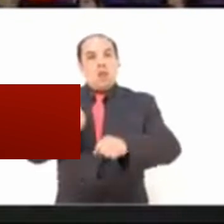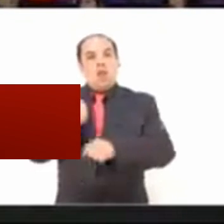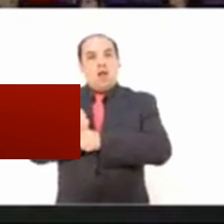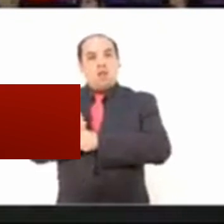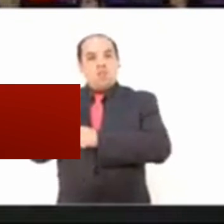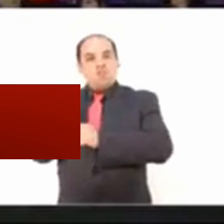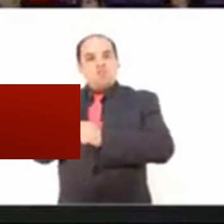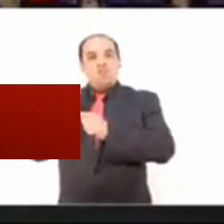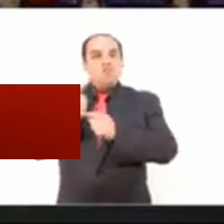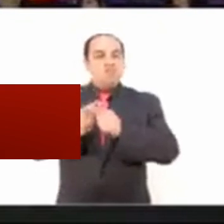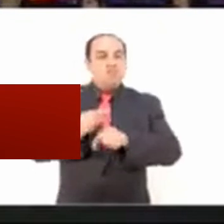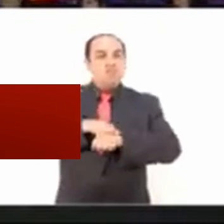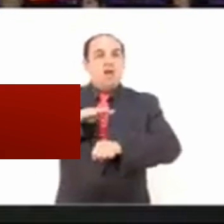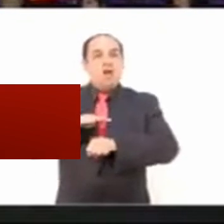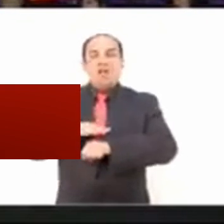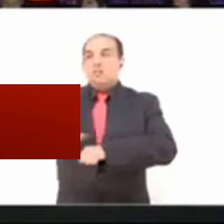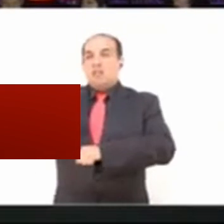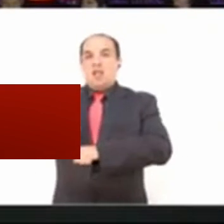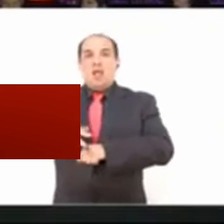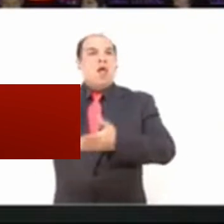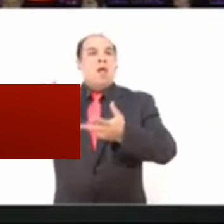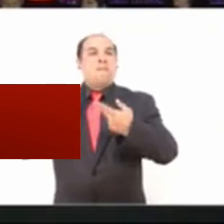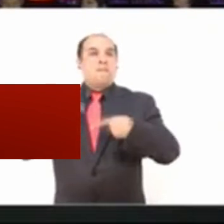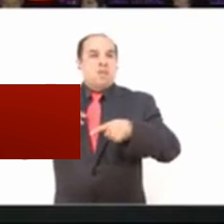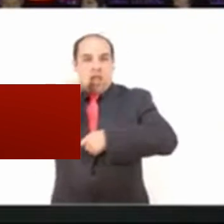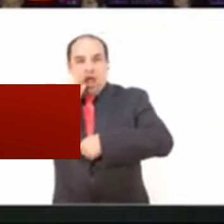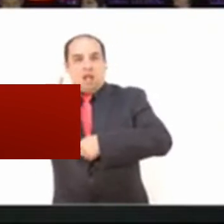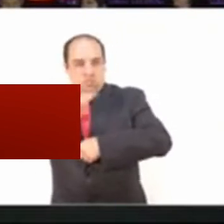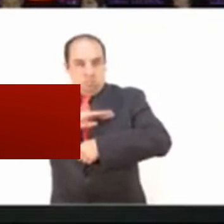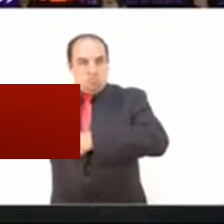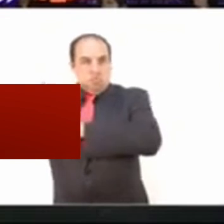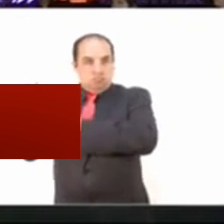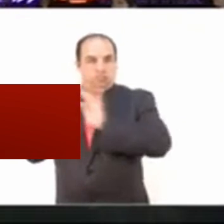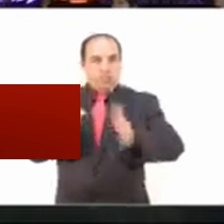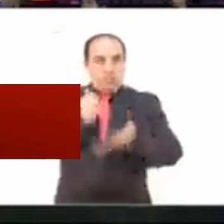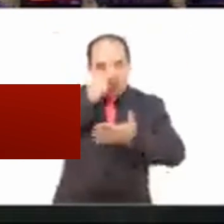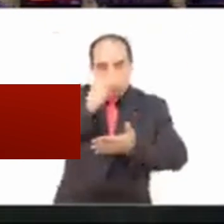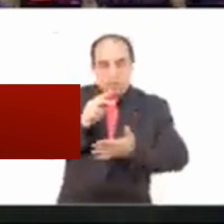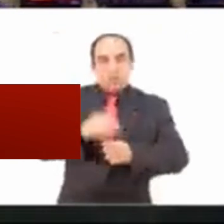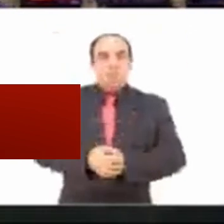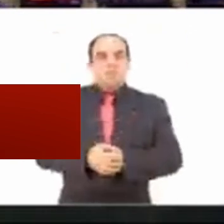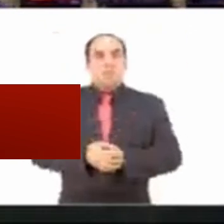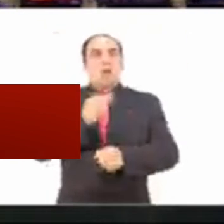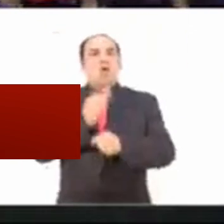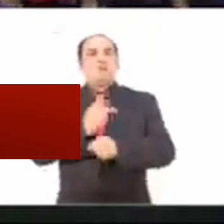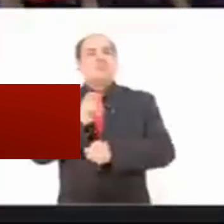dando un año más la llegada de los muertos a la Ciudad de México. Así que